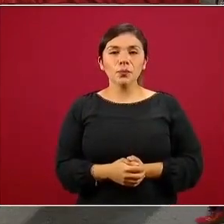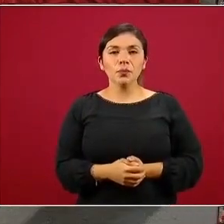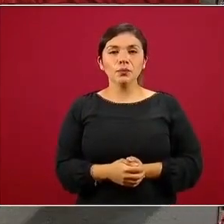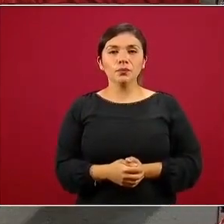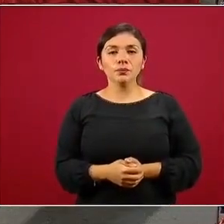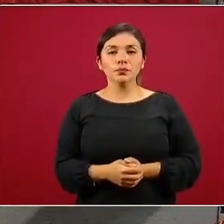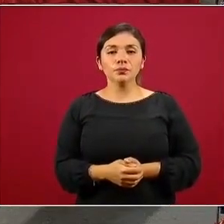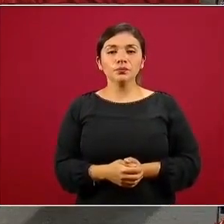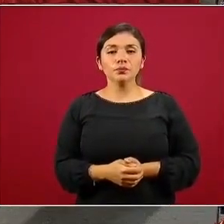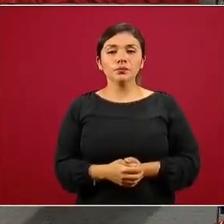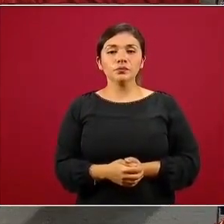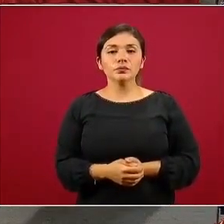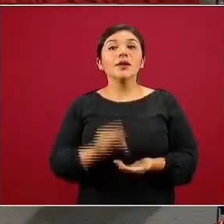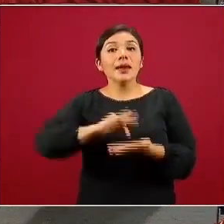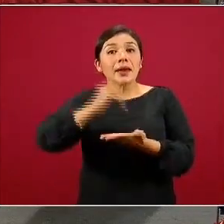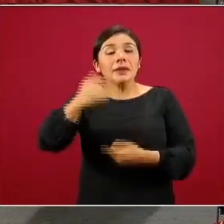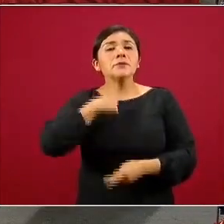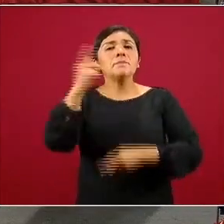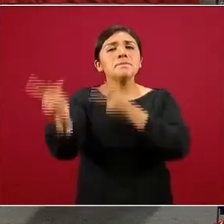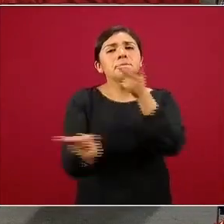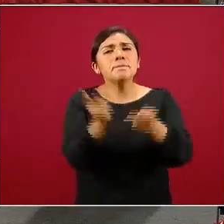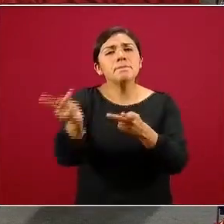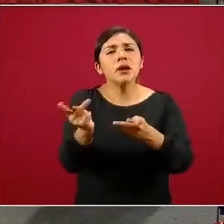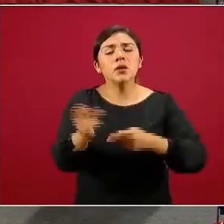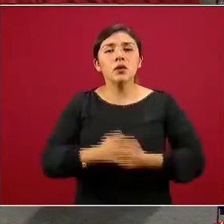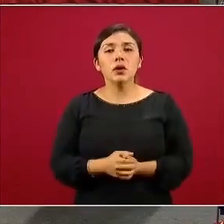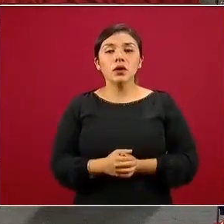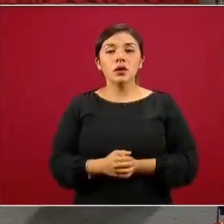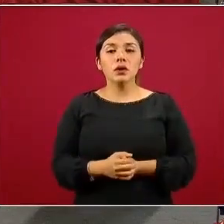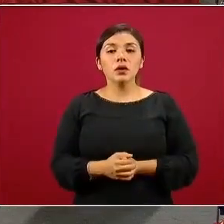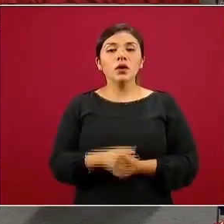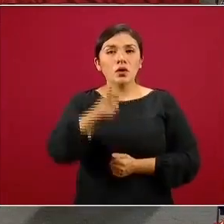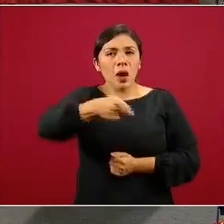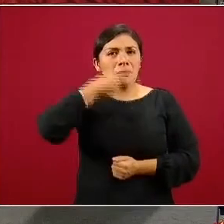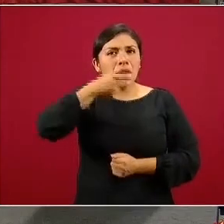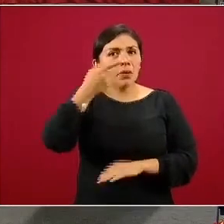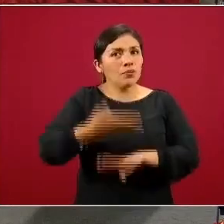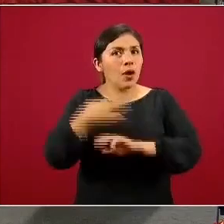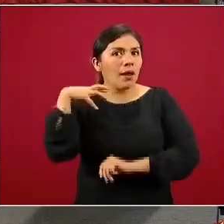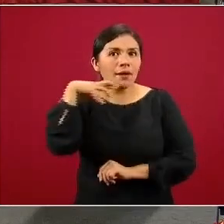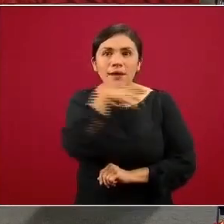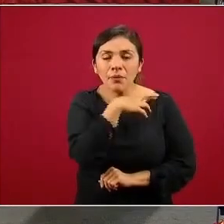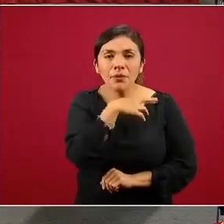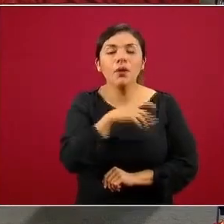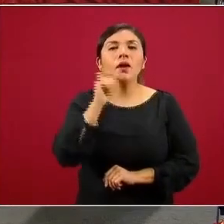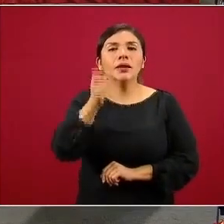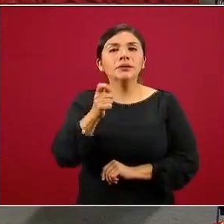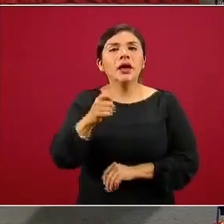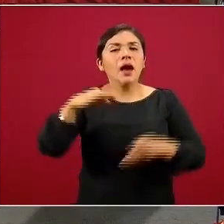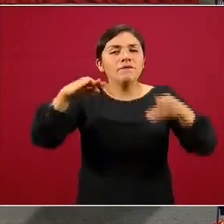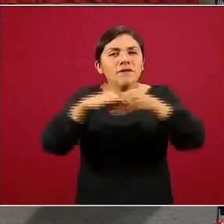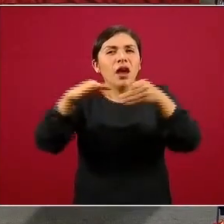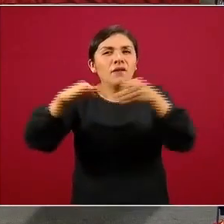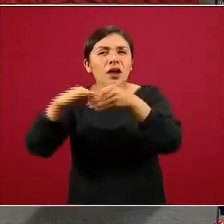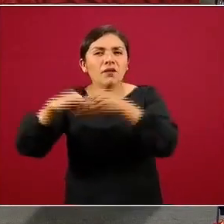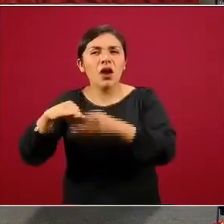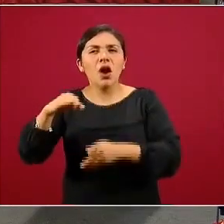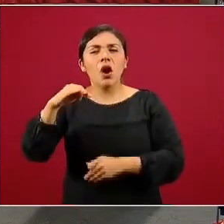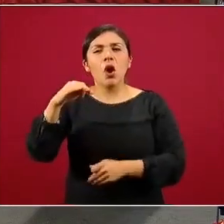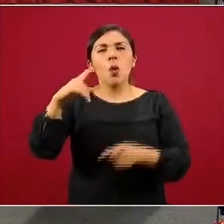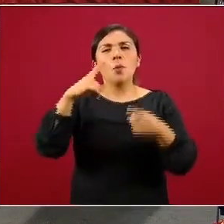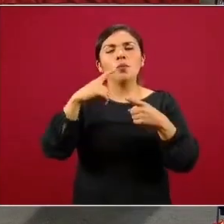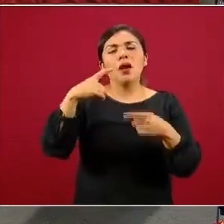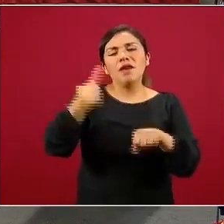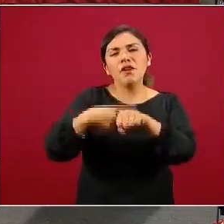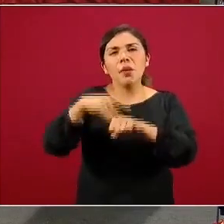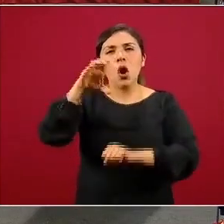favor, y Carlos, que está pendiente. Gracias. Preguntarle, es que lo dijo muy rápido, lo de la disminución de incidencia diaria de casos de COVID.